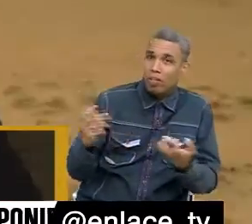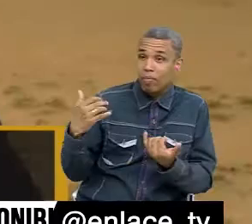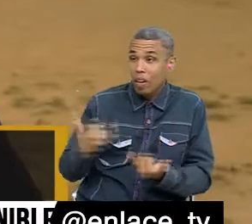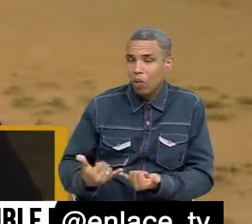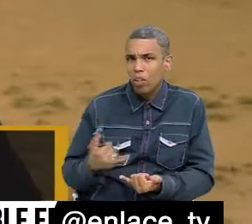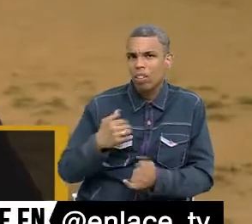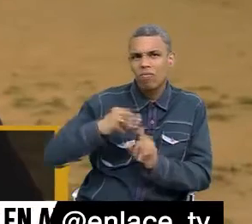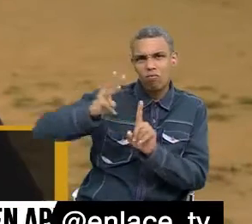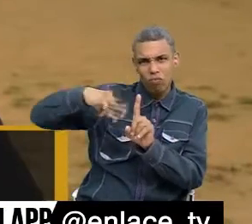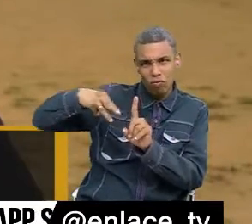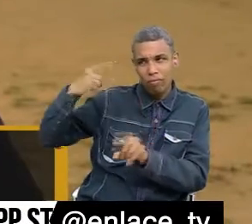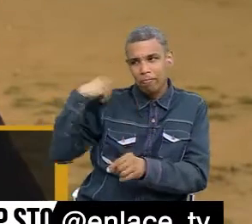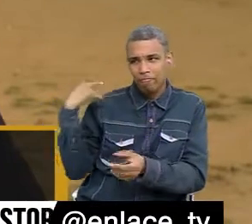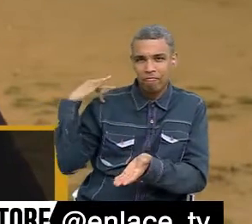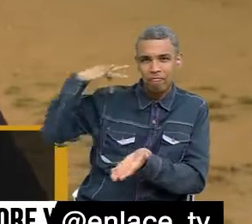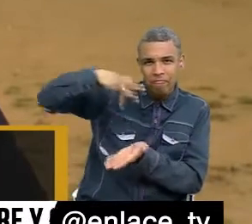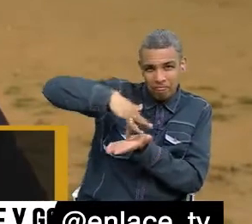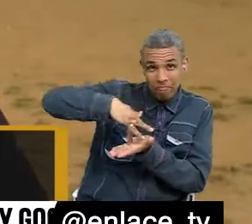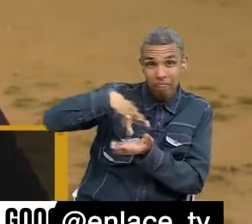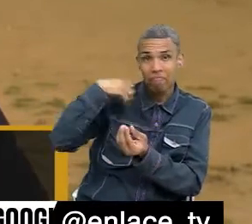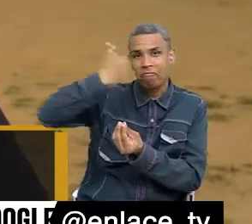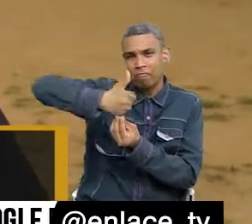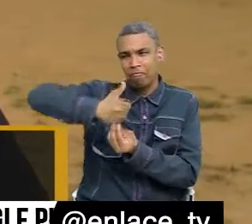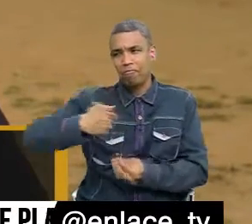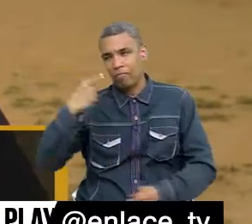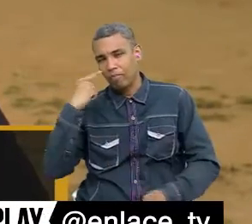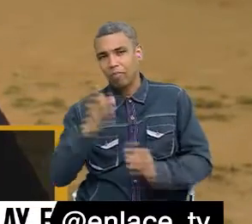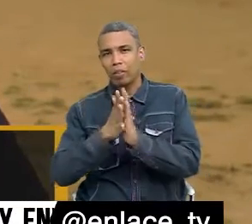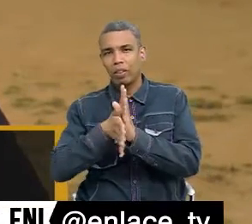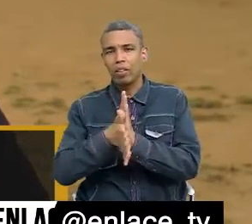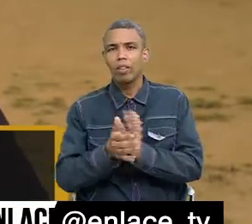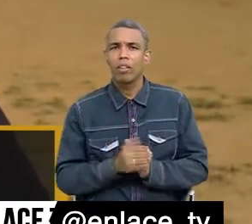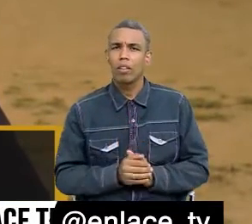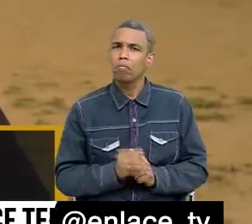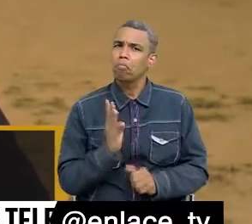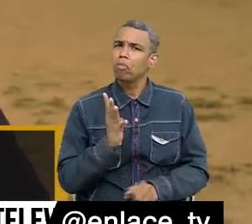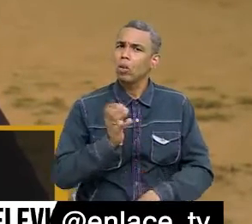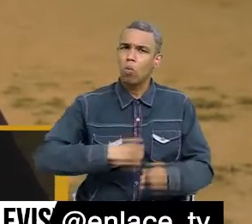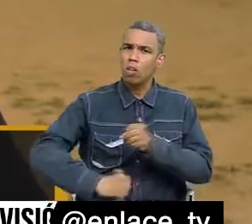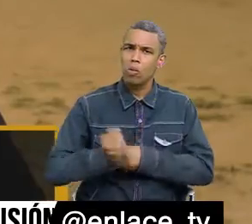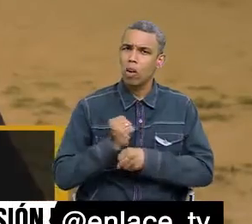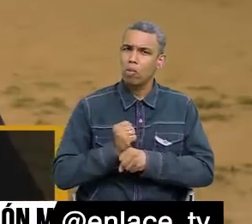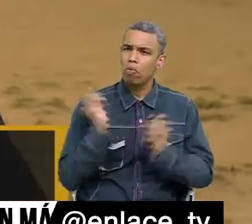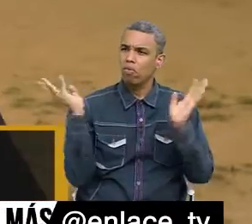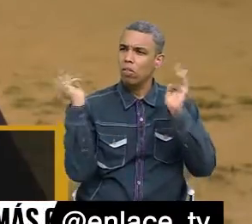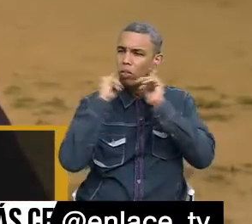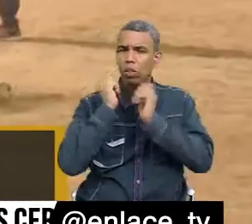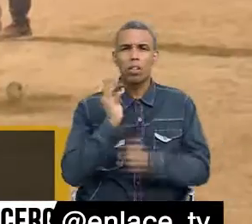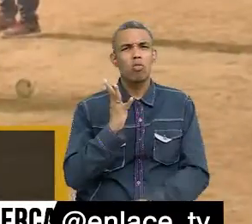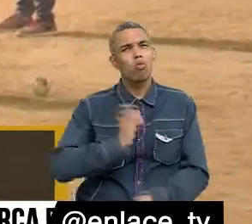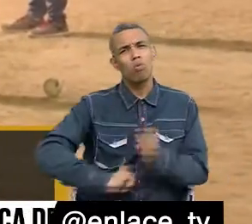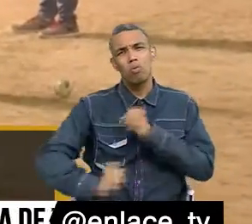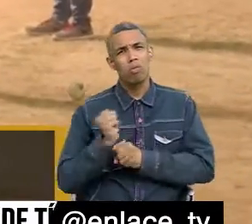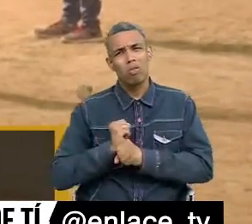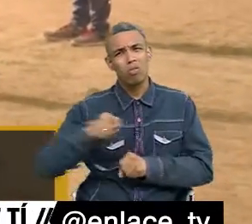había perdido. Tengo entendido que tenían más de 4 años que no jugaban bola rápida y no había nadie quien